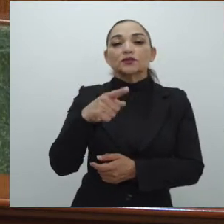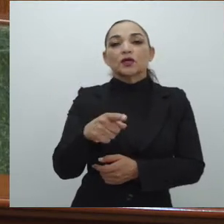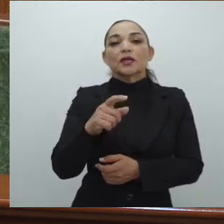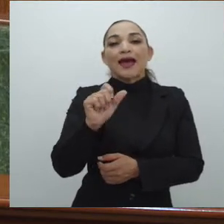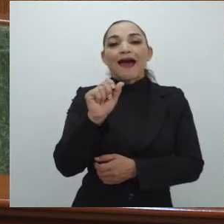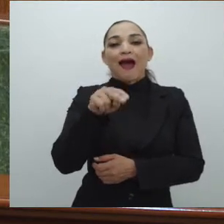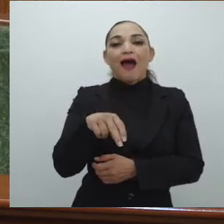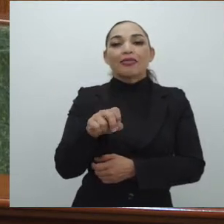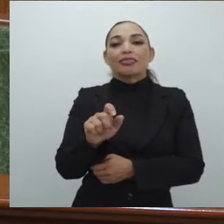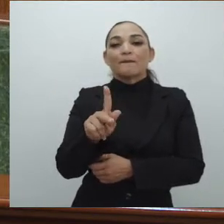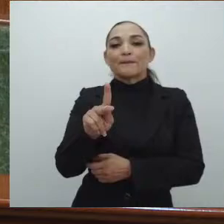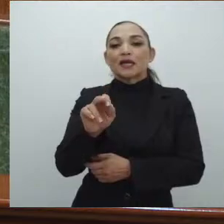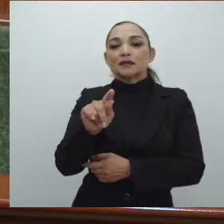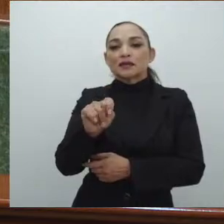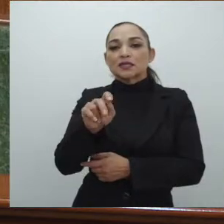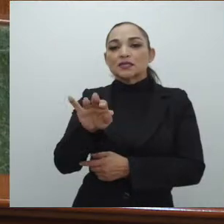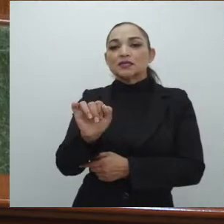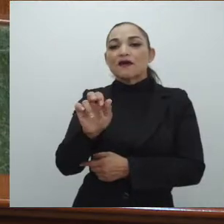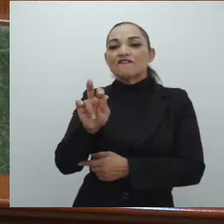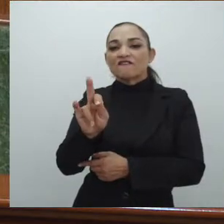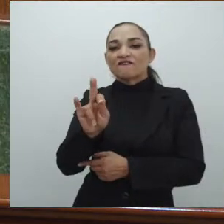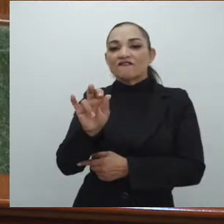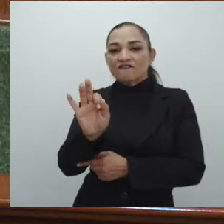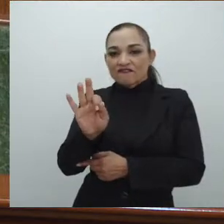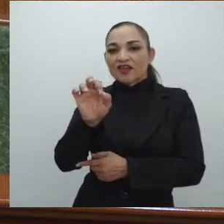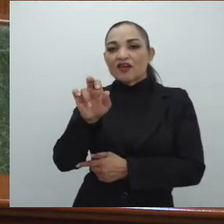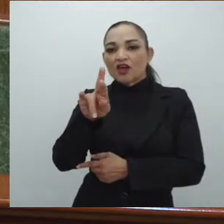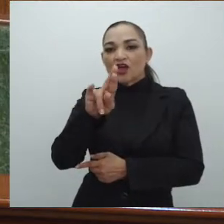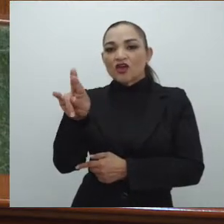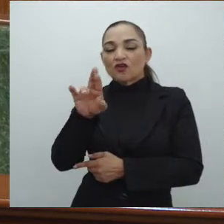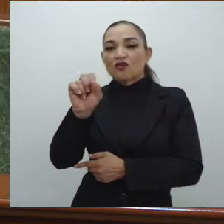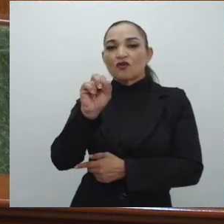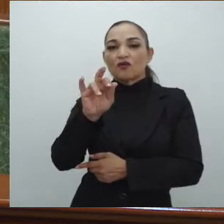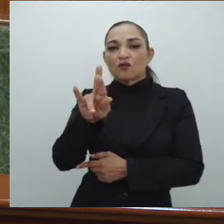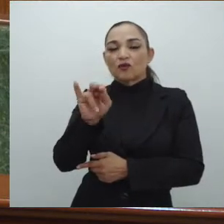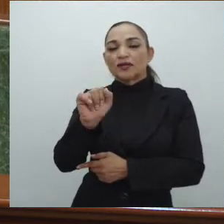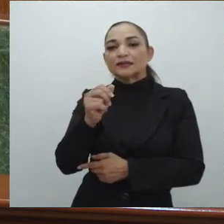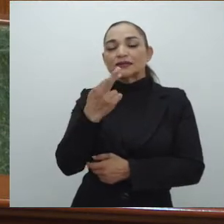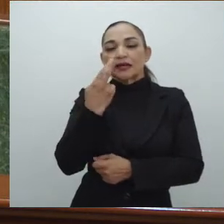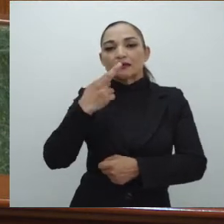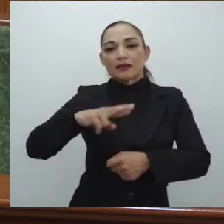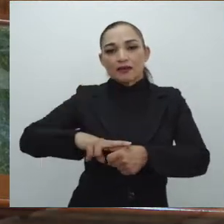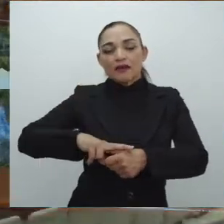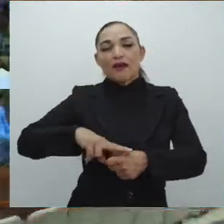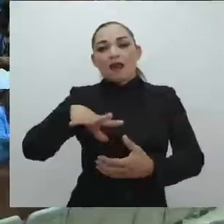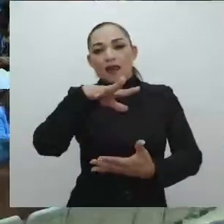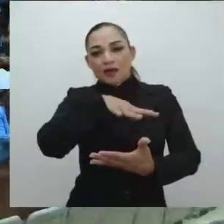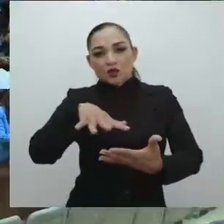Fierro Ruiz. La Secretaría va a dar lectura al dictamen. Adelante, diputada secretaria.